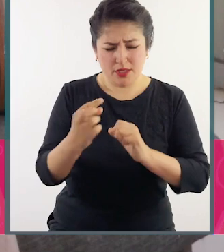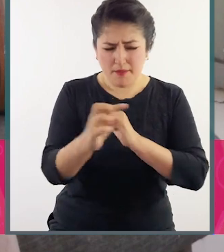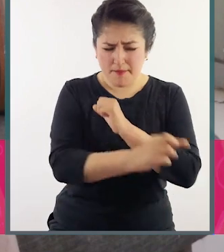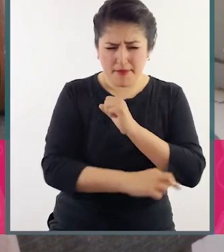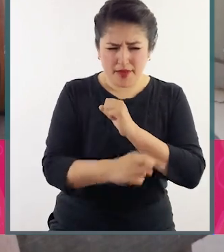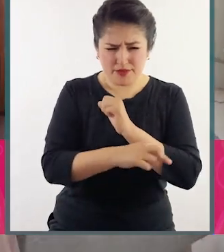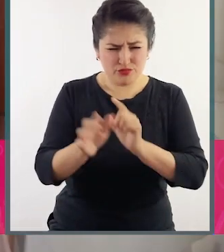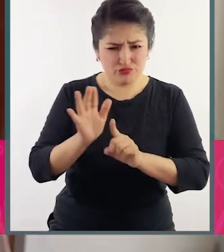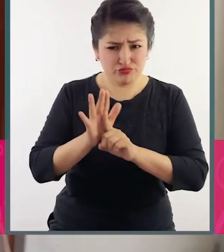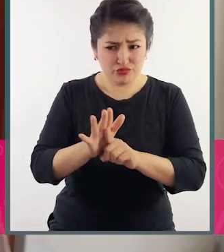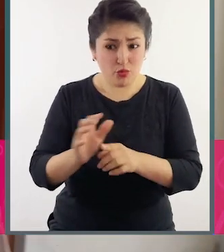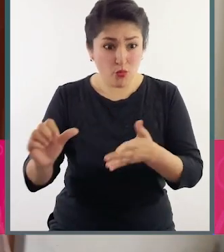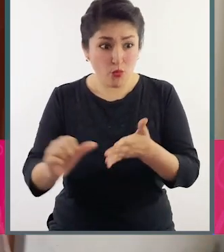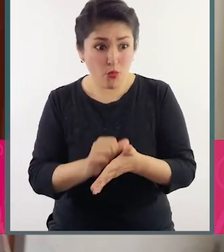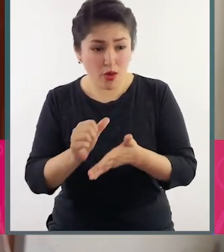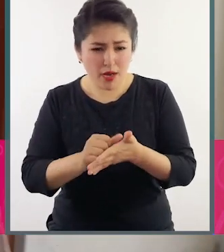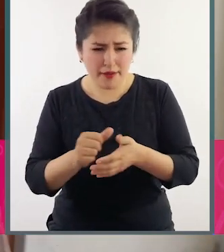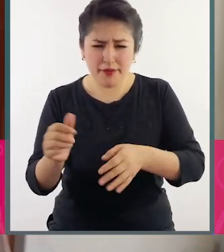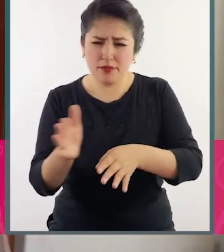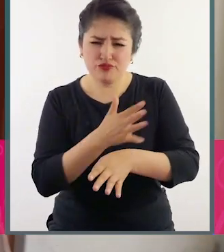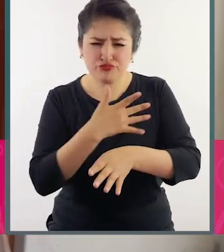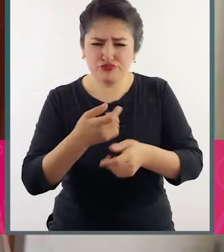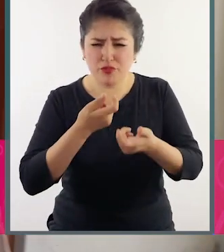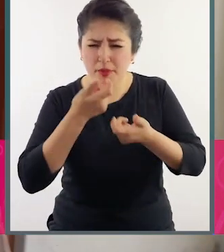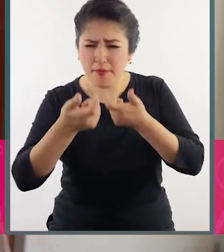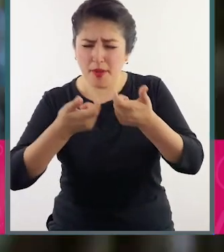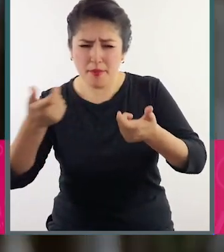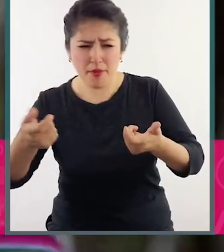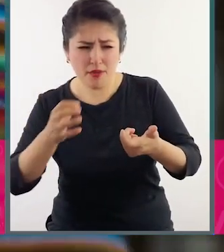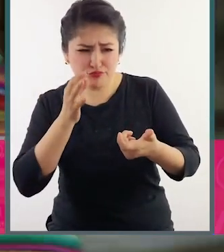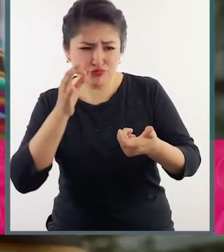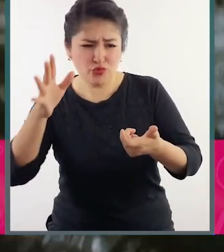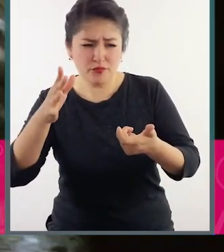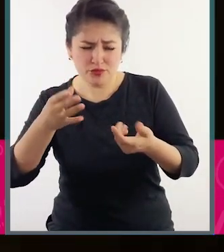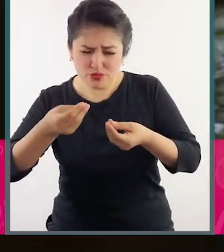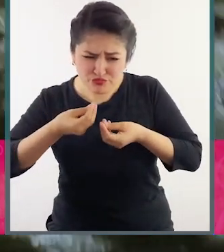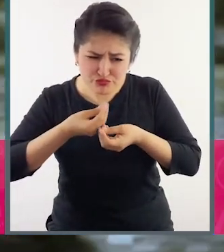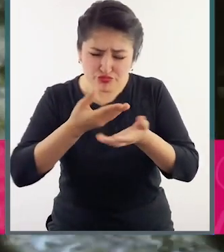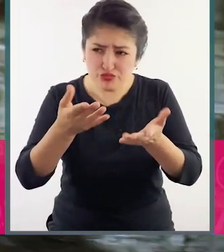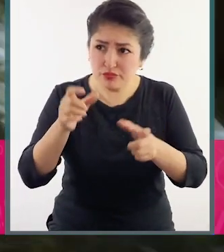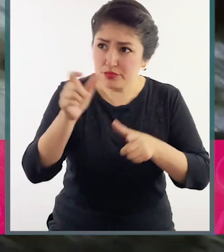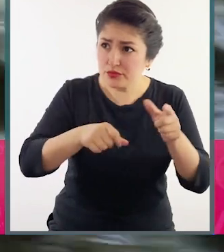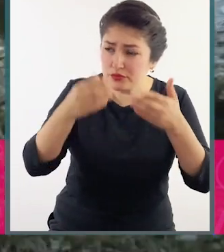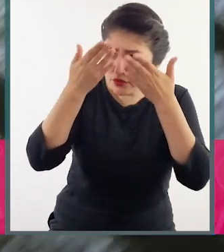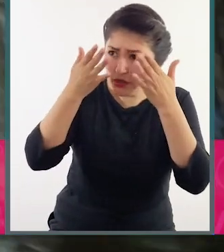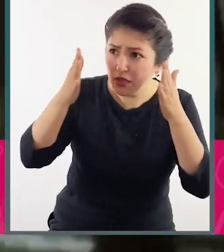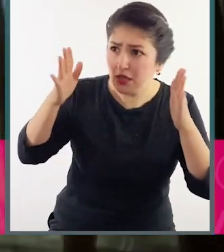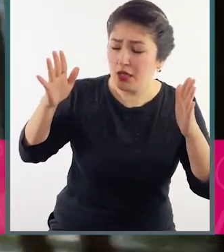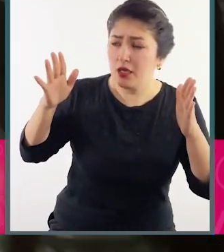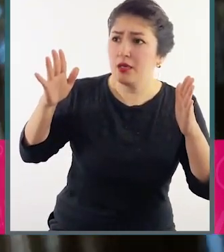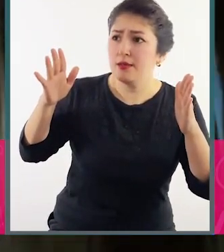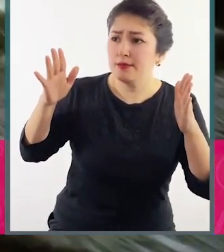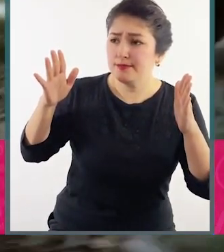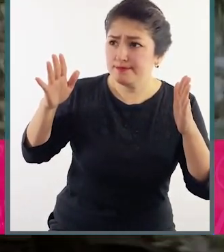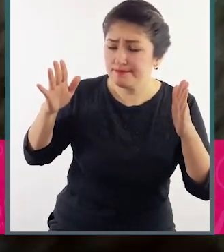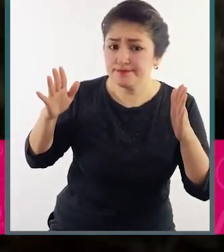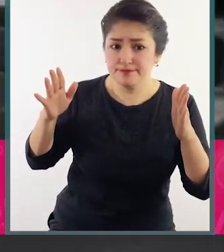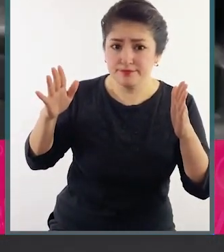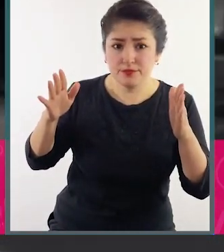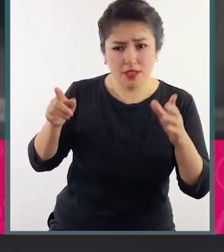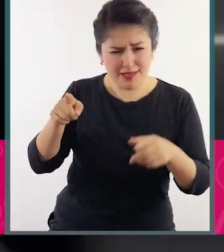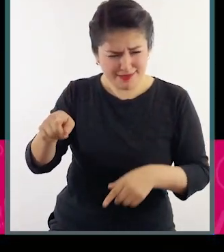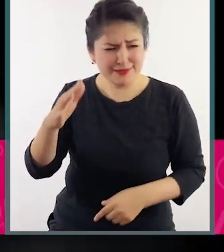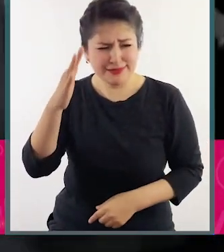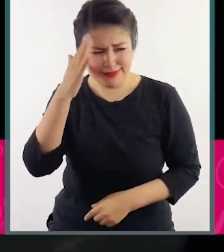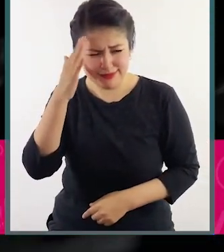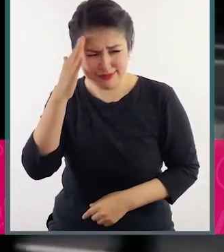de un país. Un arte con contenido, con compromiso, con mensaje, despierta conciencias, despierta mentes. Y es lo